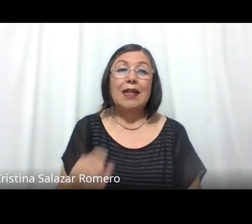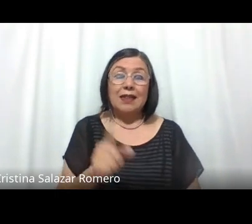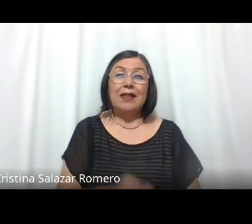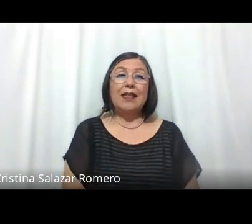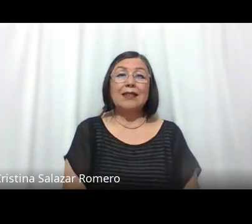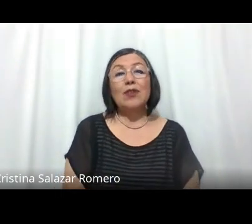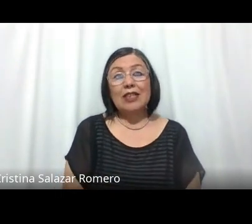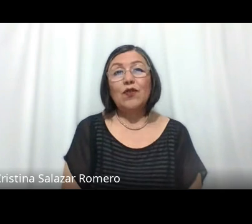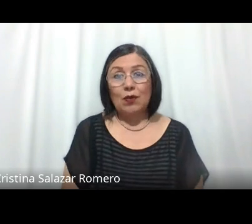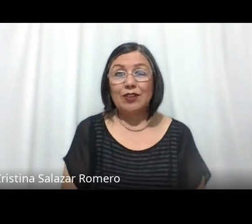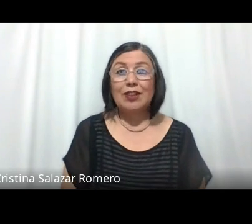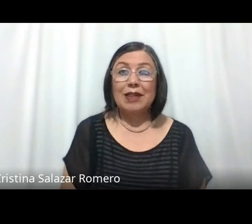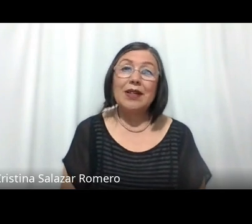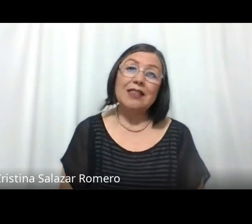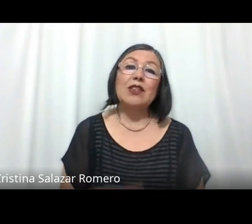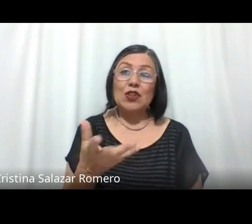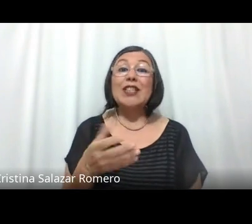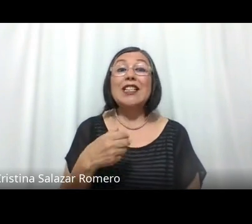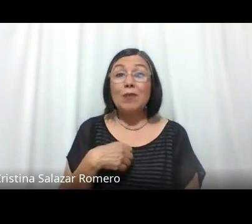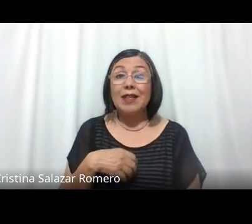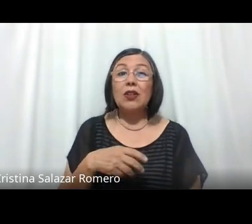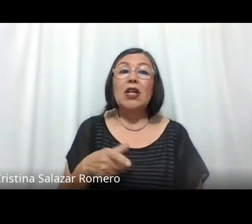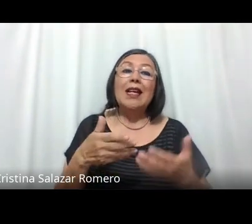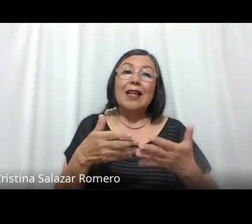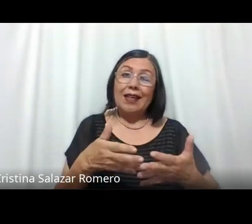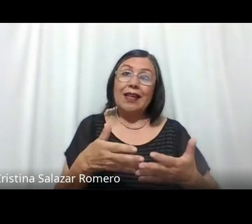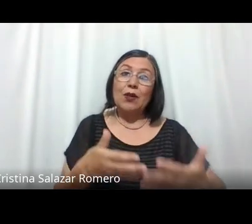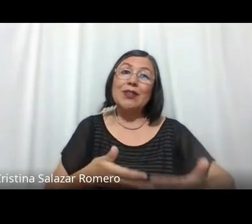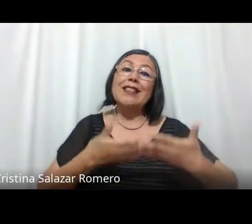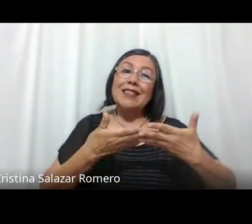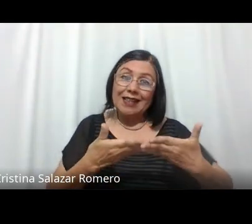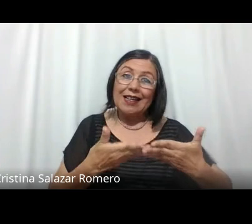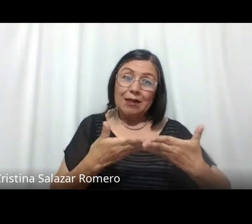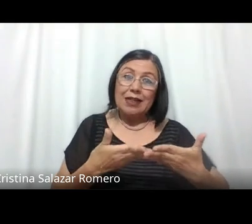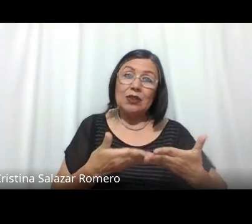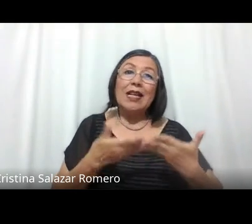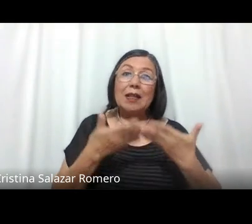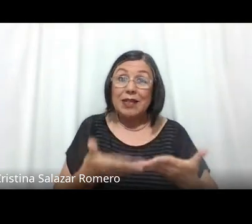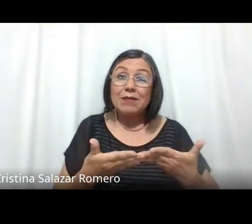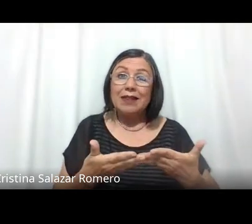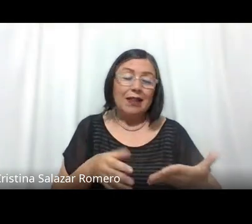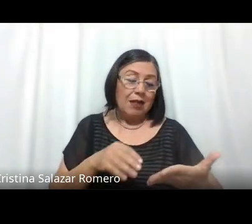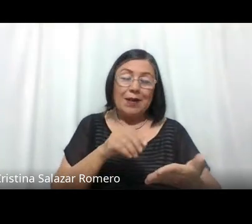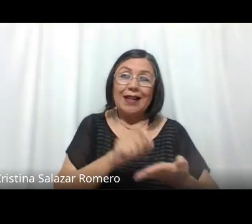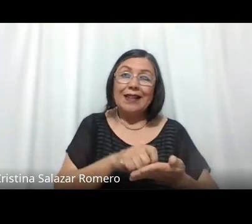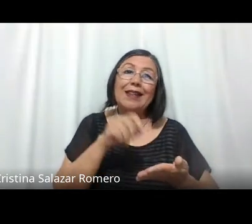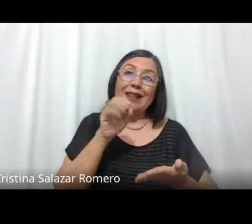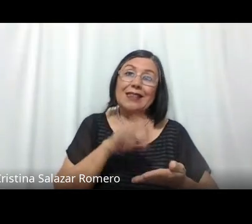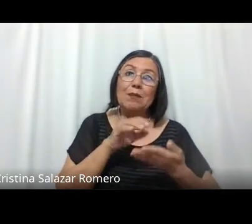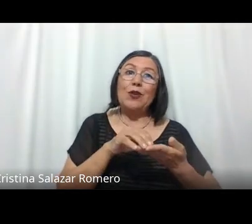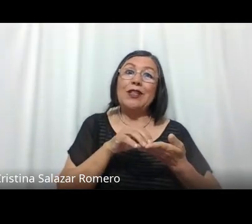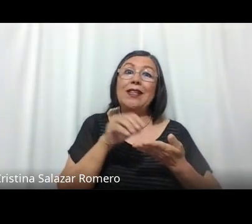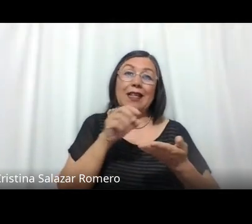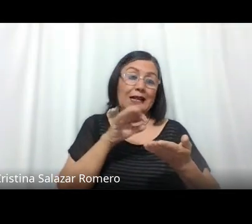señas? Y estas son las configuraciones manuales. Entonces, yo les recomiendo que ustedes tengan a la mano, la impriman para que